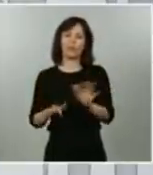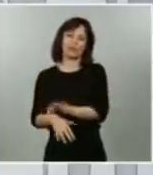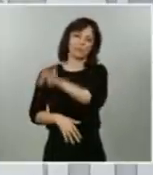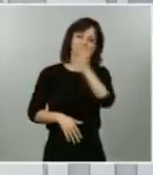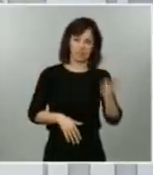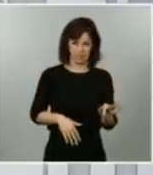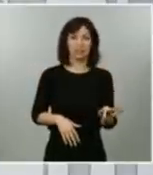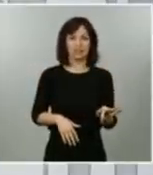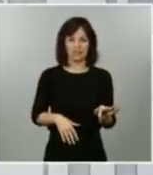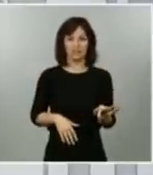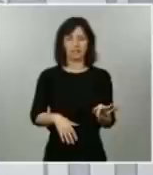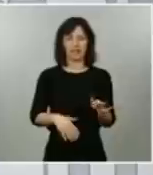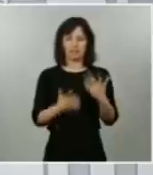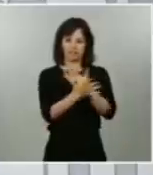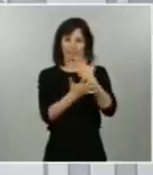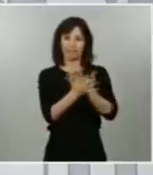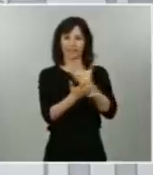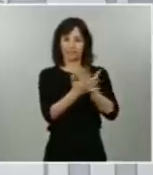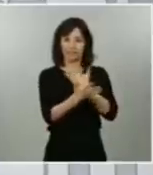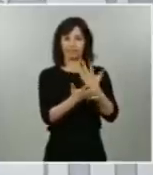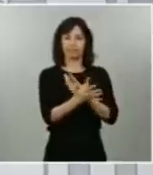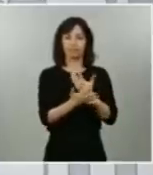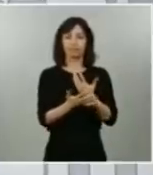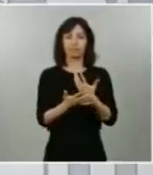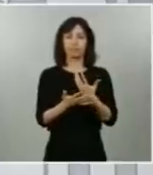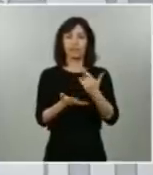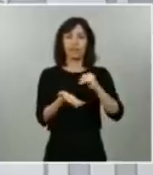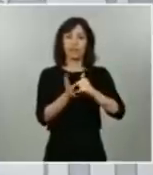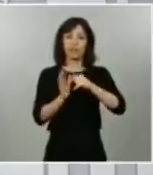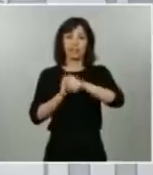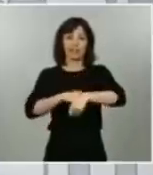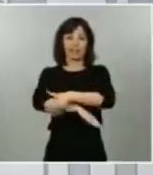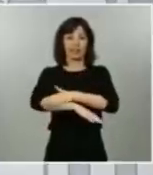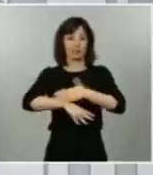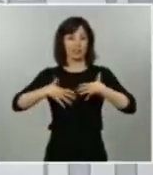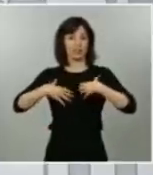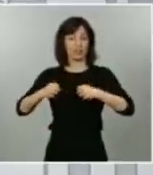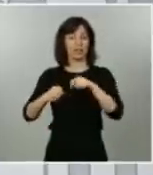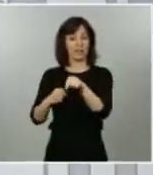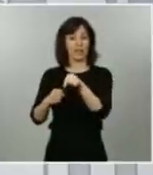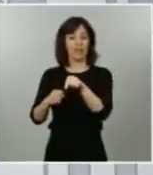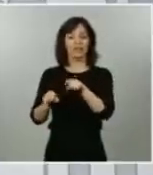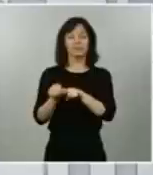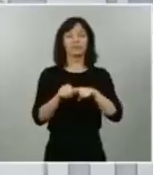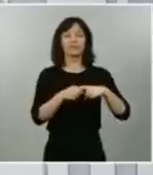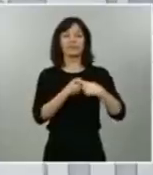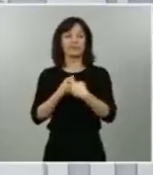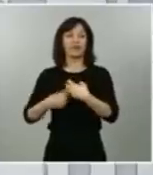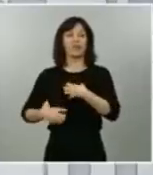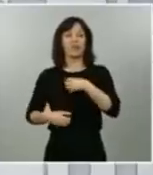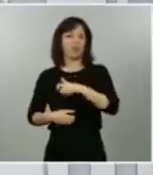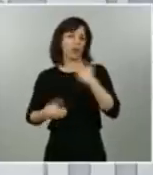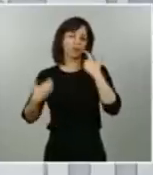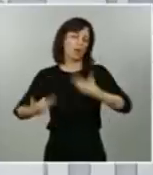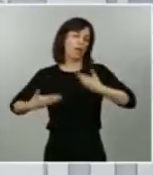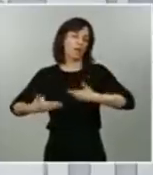su paso a la siguiente fase son los técnicos del ministerio de sanidad que está conformado pues los funcionarios habituales los